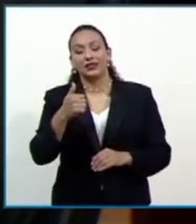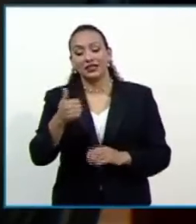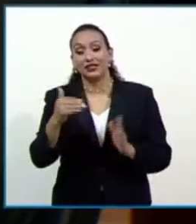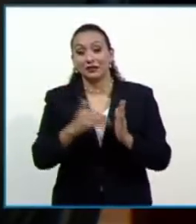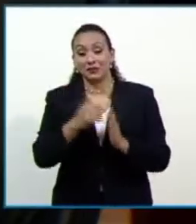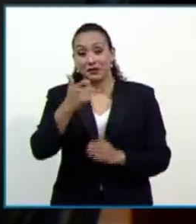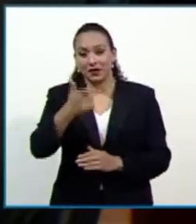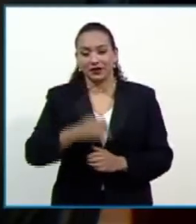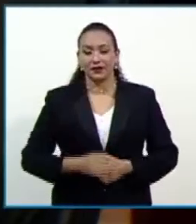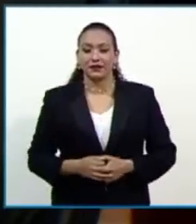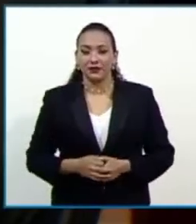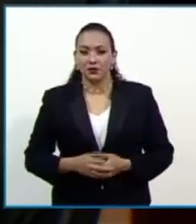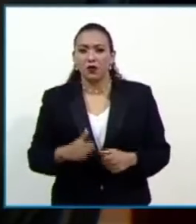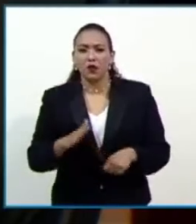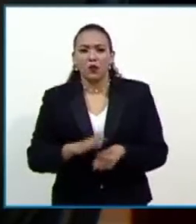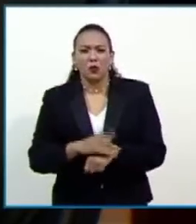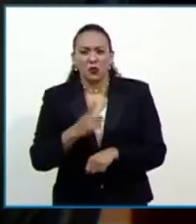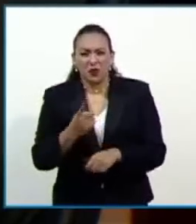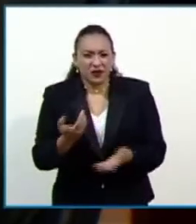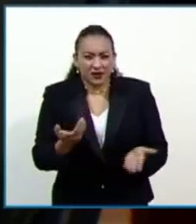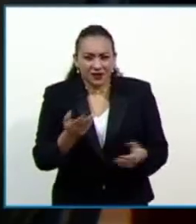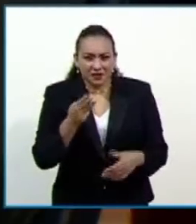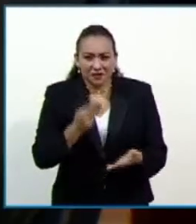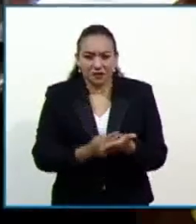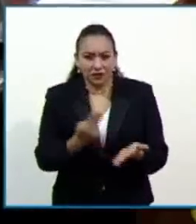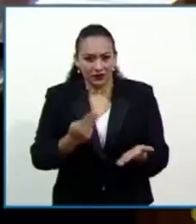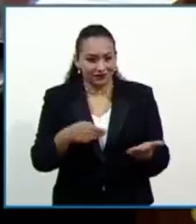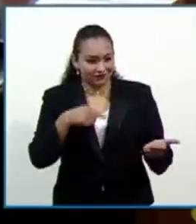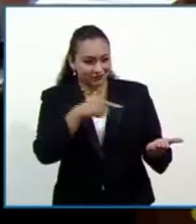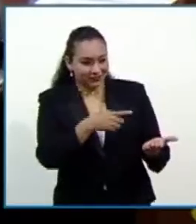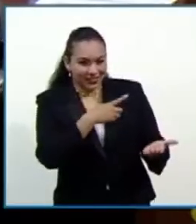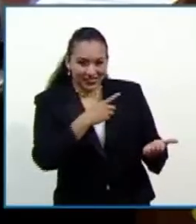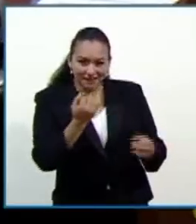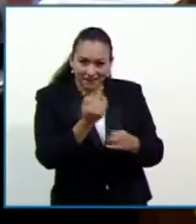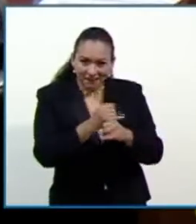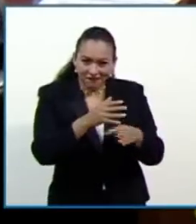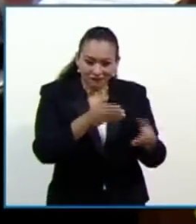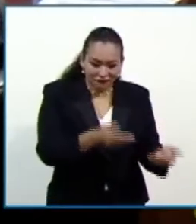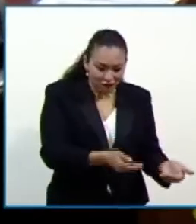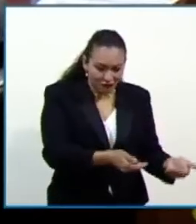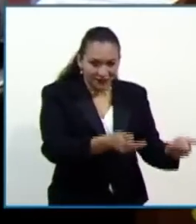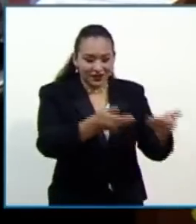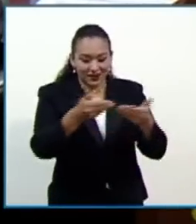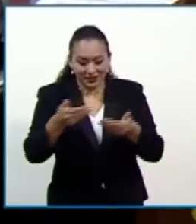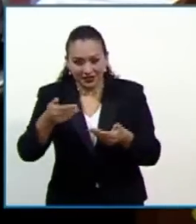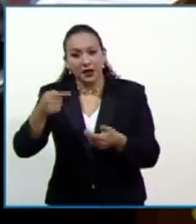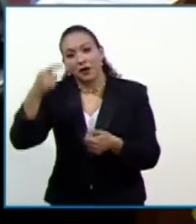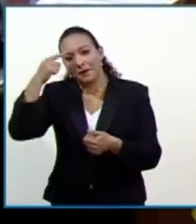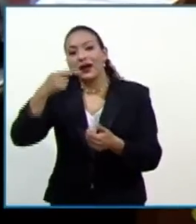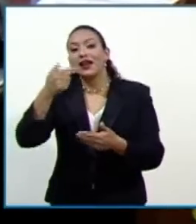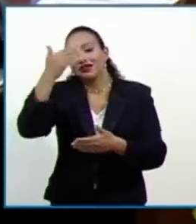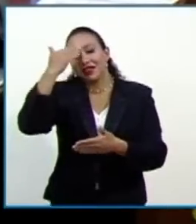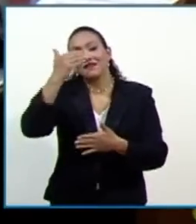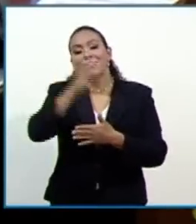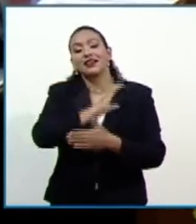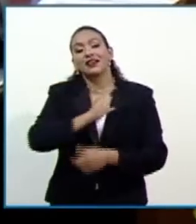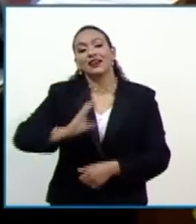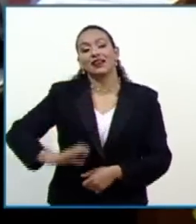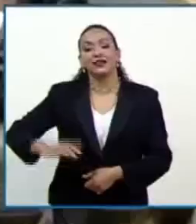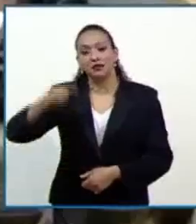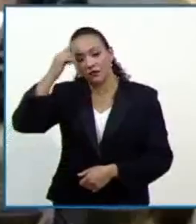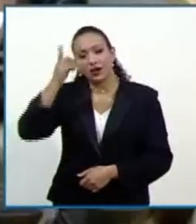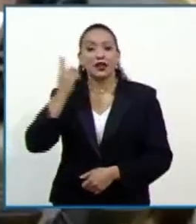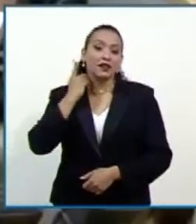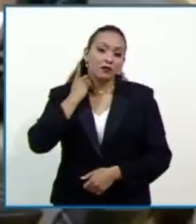18,190,630 pesos por omitir los mecanismos establecidos para presentar los informes de precampaña de sus candidatos a senadores y